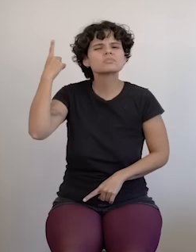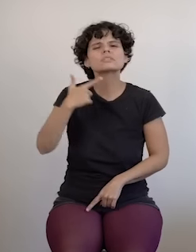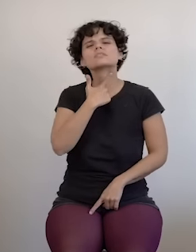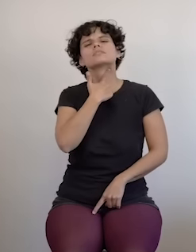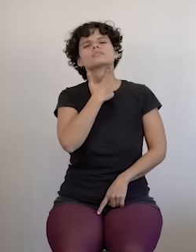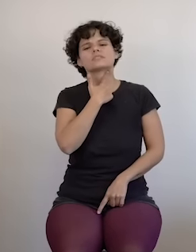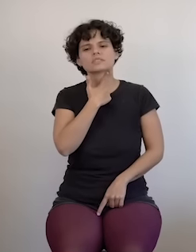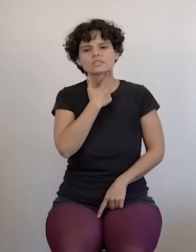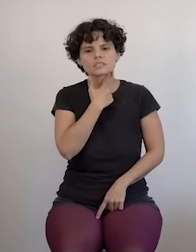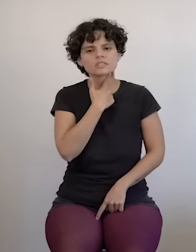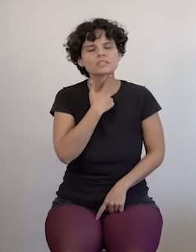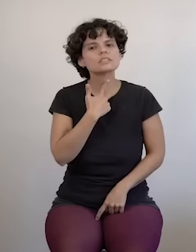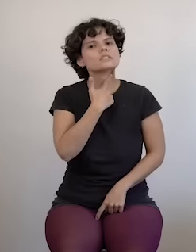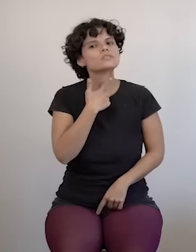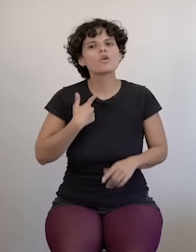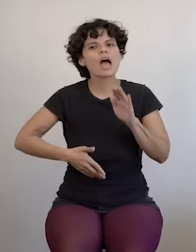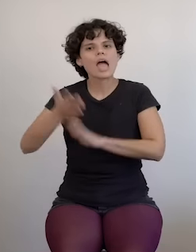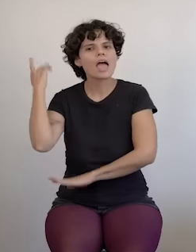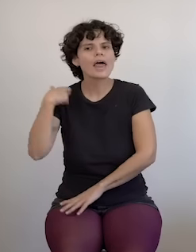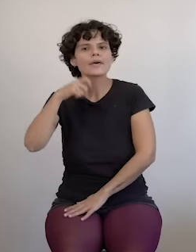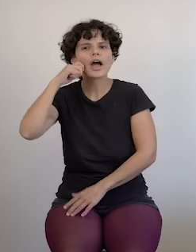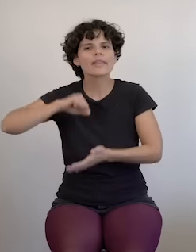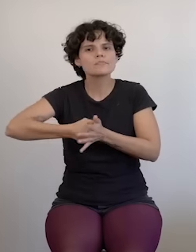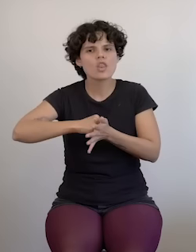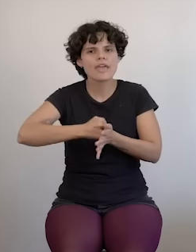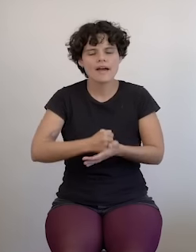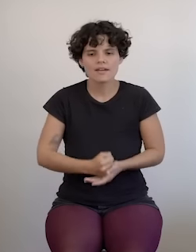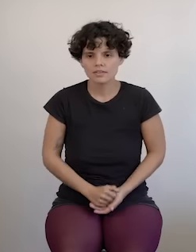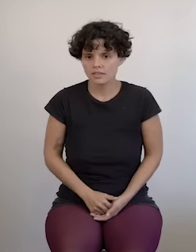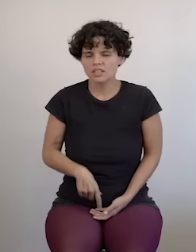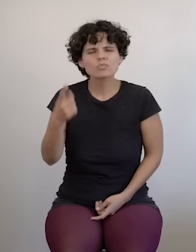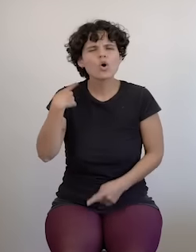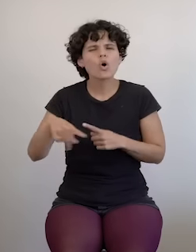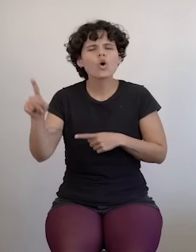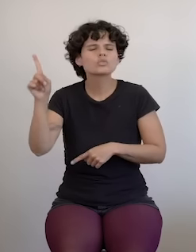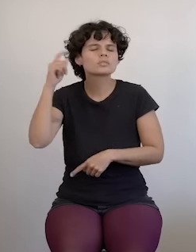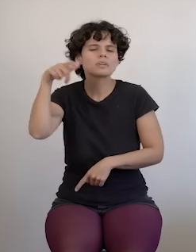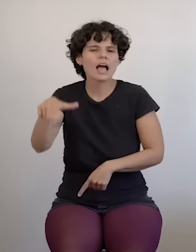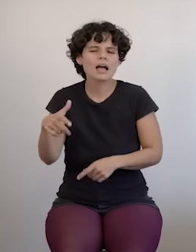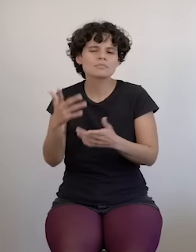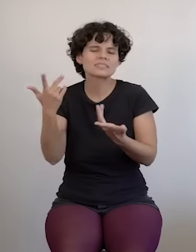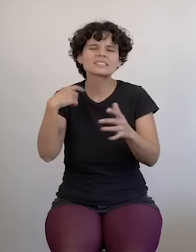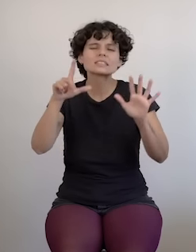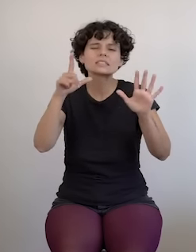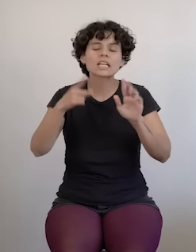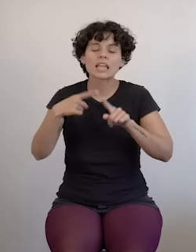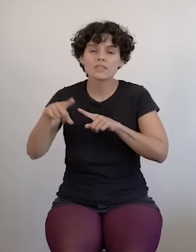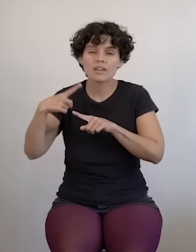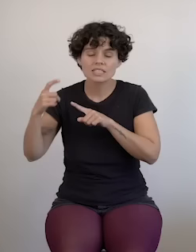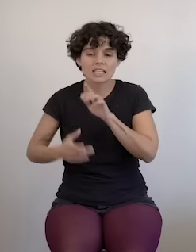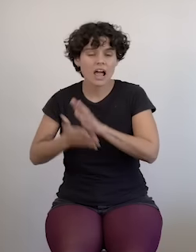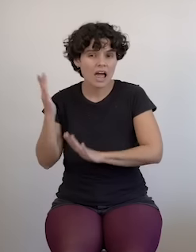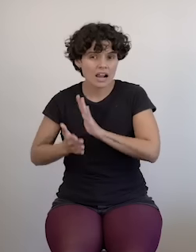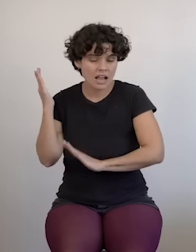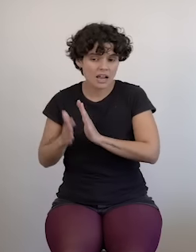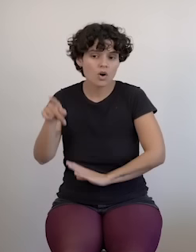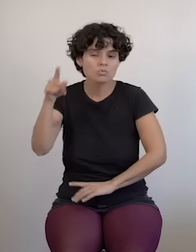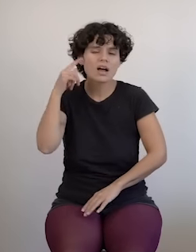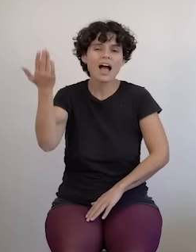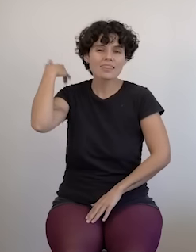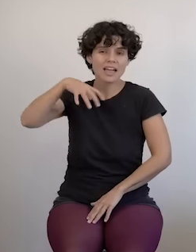aquí en el cogote y me dijeron, tírate para afuera, te vamos a hacerte carne molida a tajo. Y el gato Roberto, que se ha arrancado 7 veces, una ficha en Chile, y